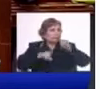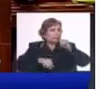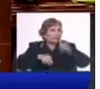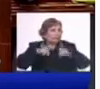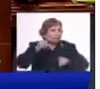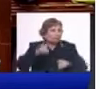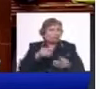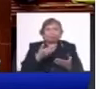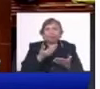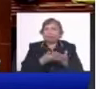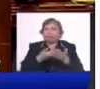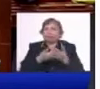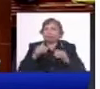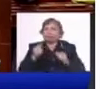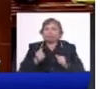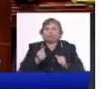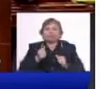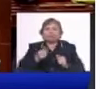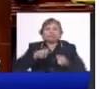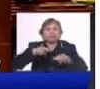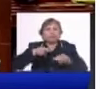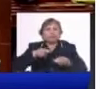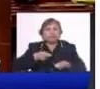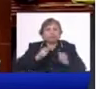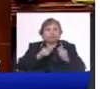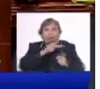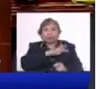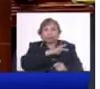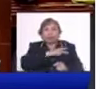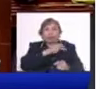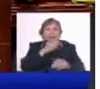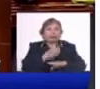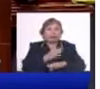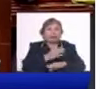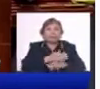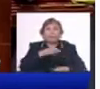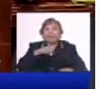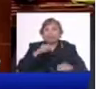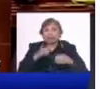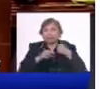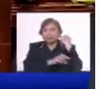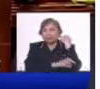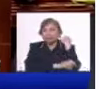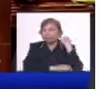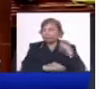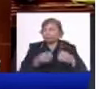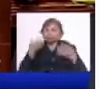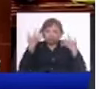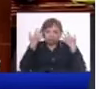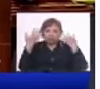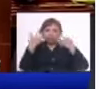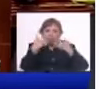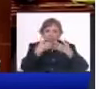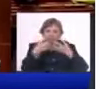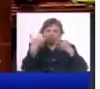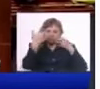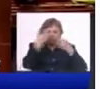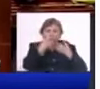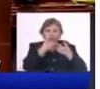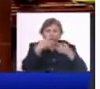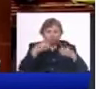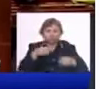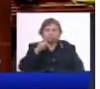propuestas de Acción Popular, también de Somos Perú, de Avanza País, han coincidido en